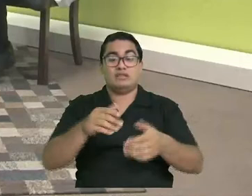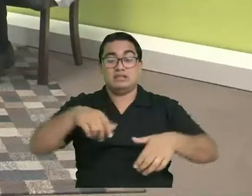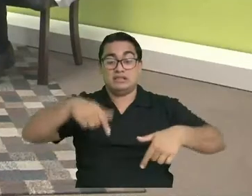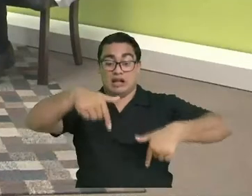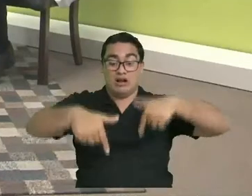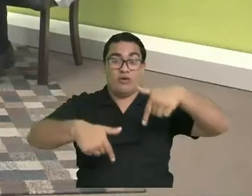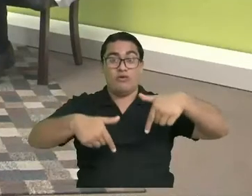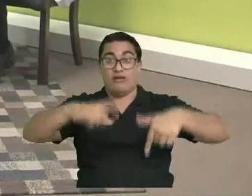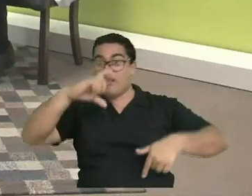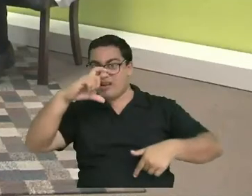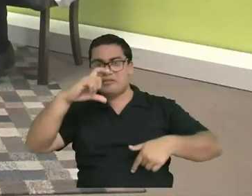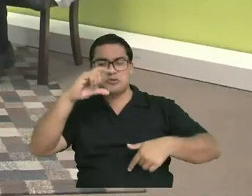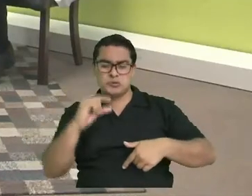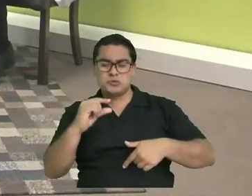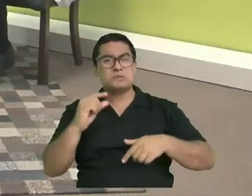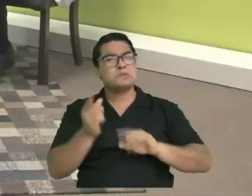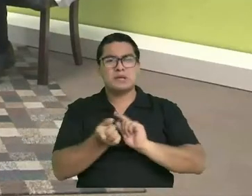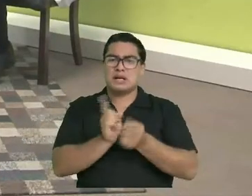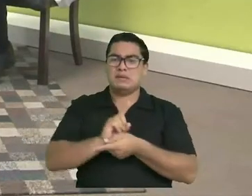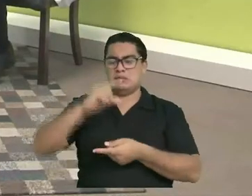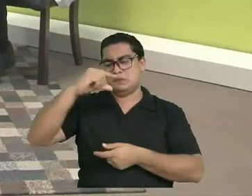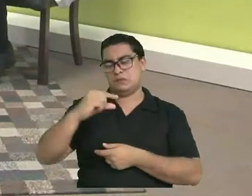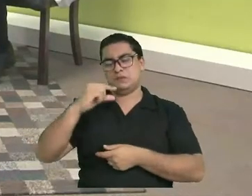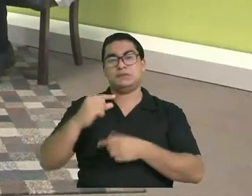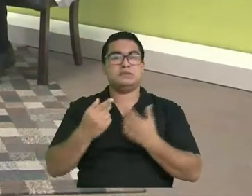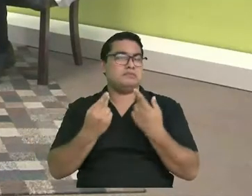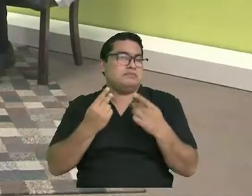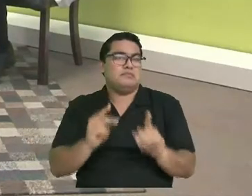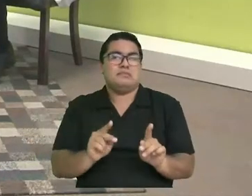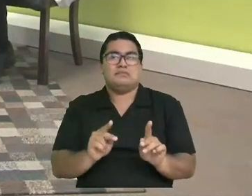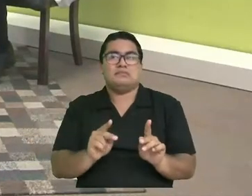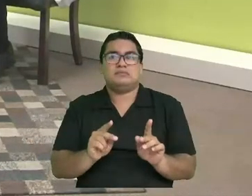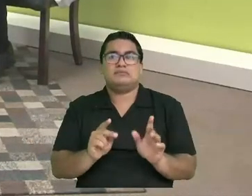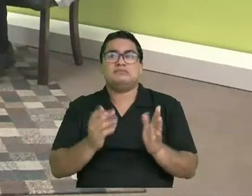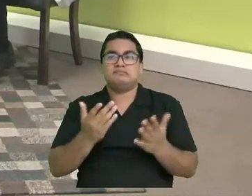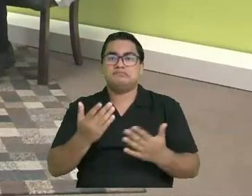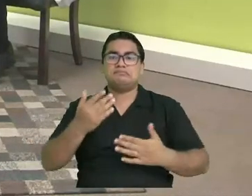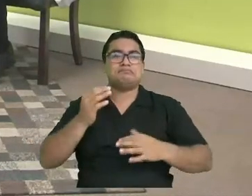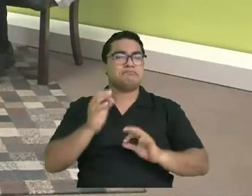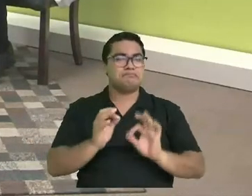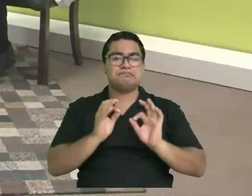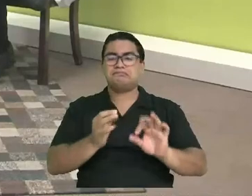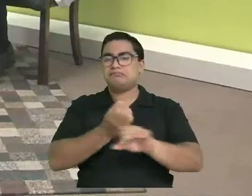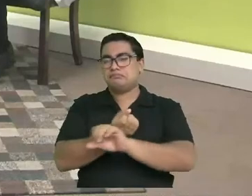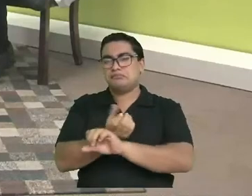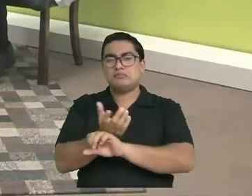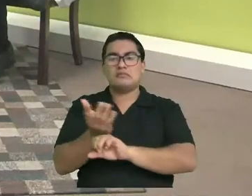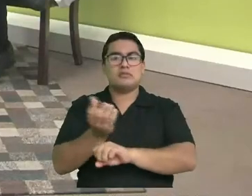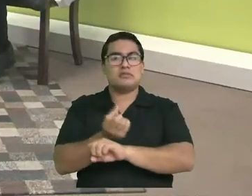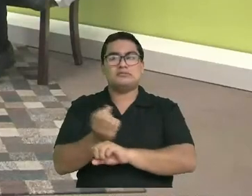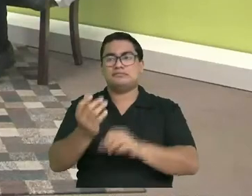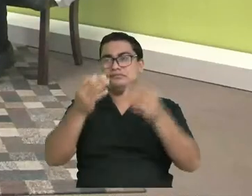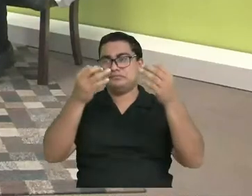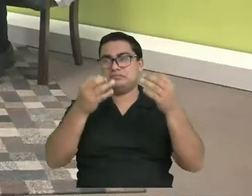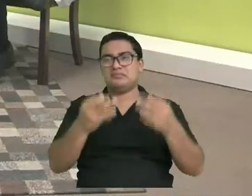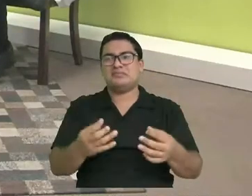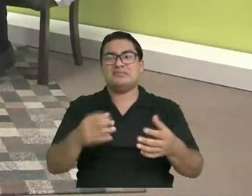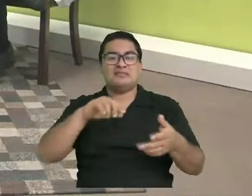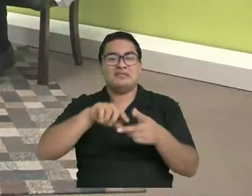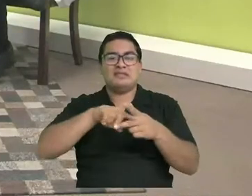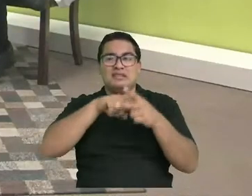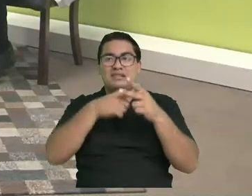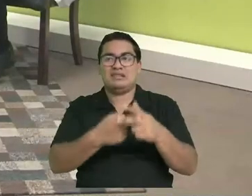de vida para evitarse este tipo de problemas, tiene que empezar a tomar las recomendaciones, como iniciando con un